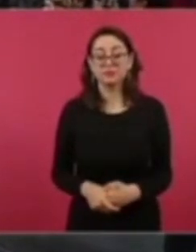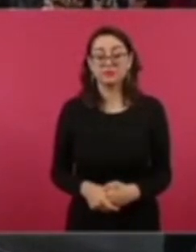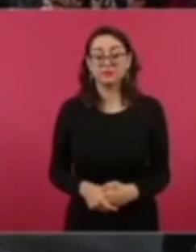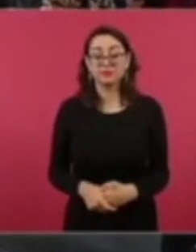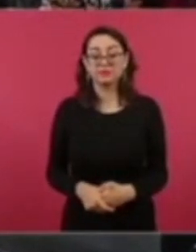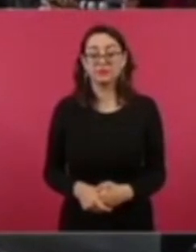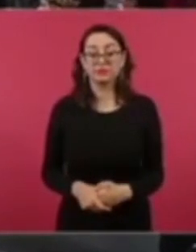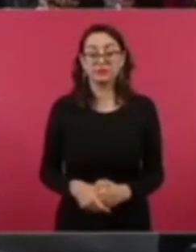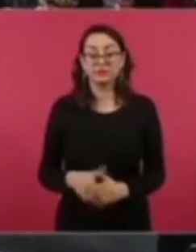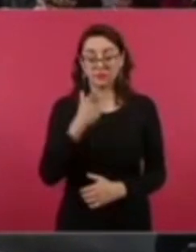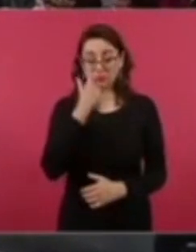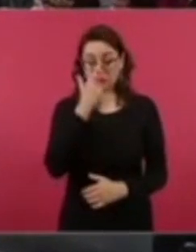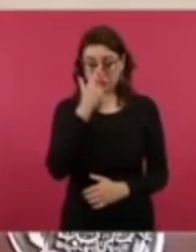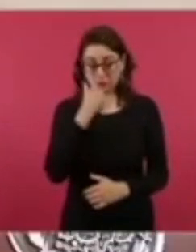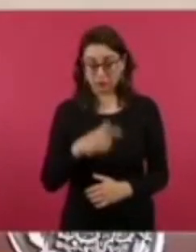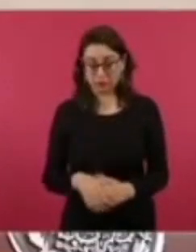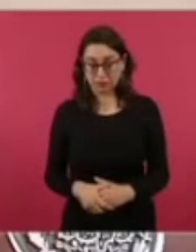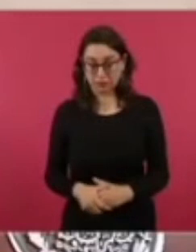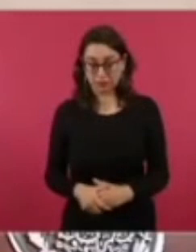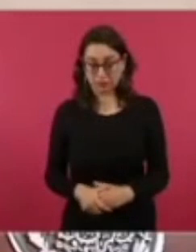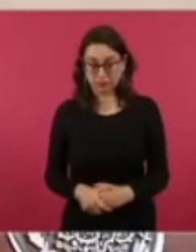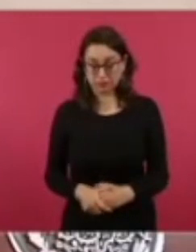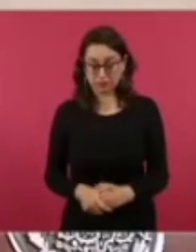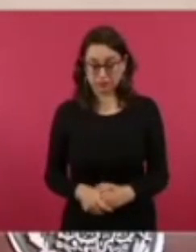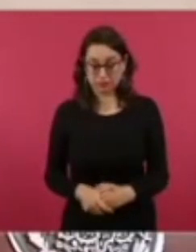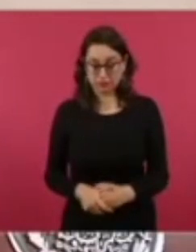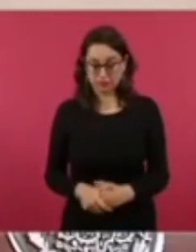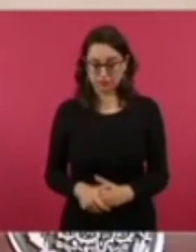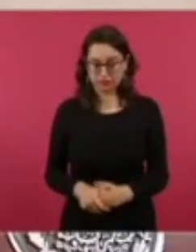Iban a sacar